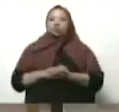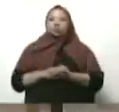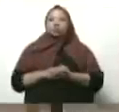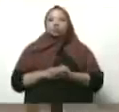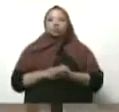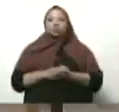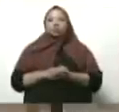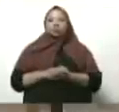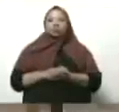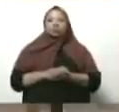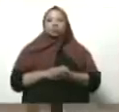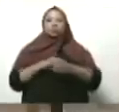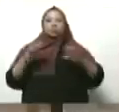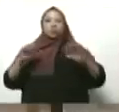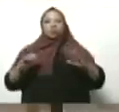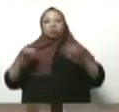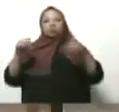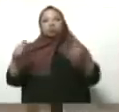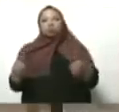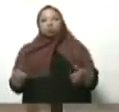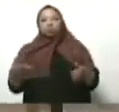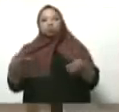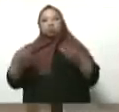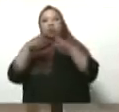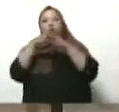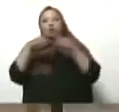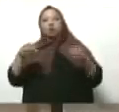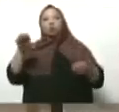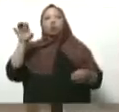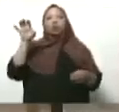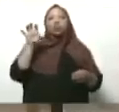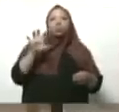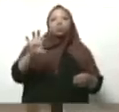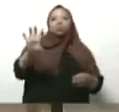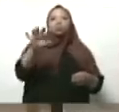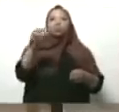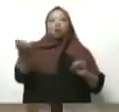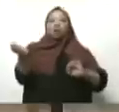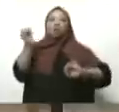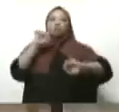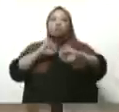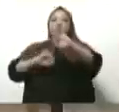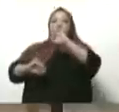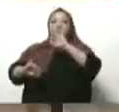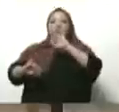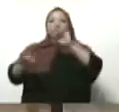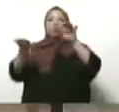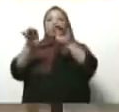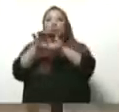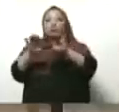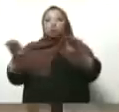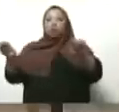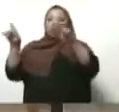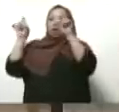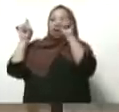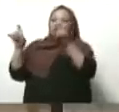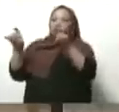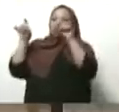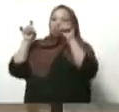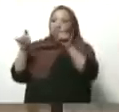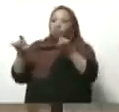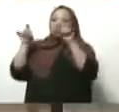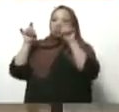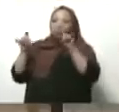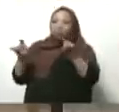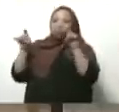ordenación es lanzar a todo el país a nivel preventivo a nivel de educativo particularmente a nivel formativo